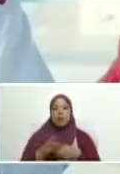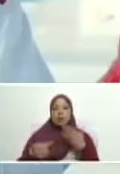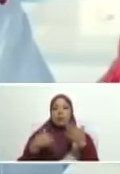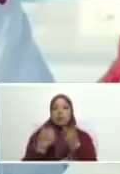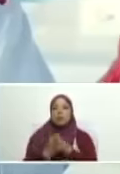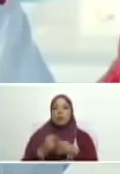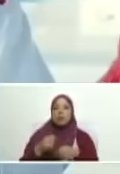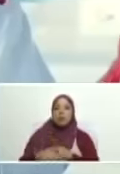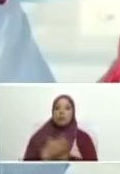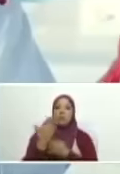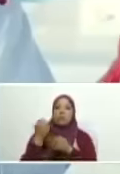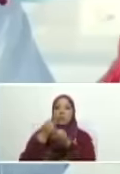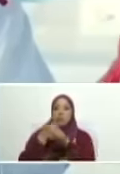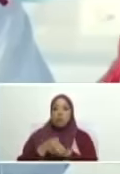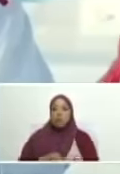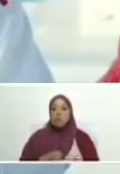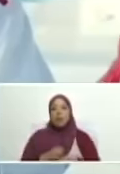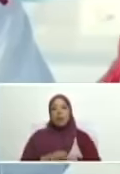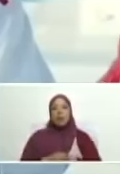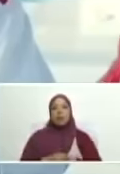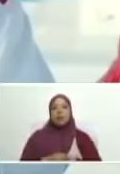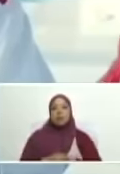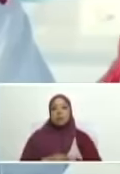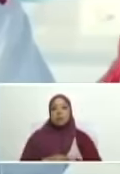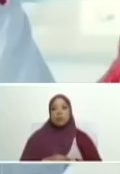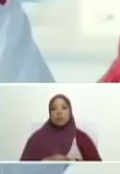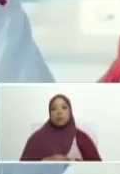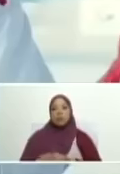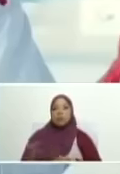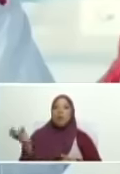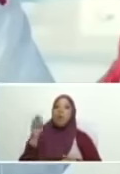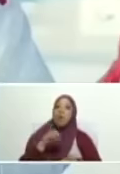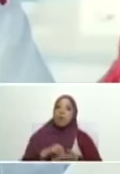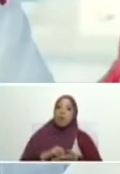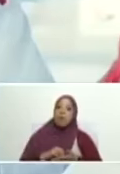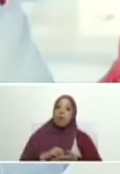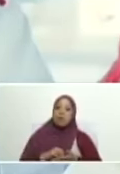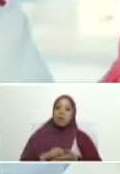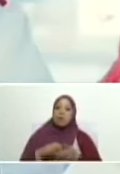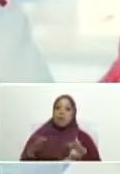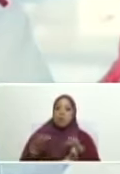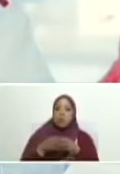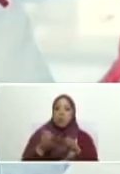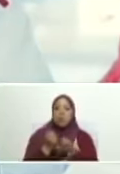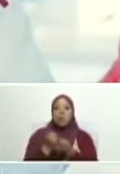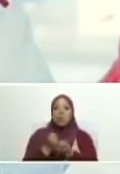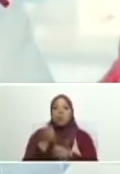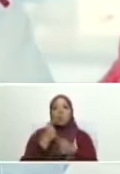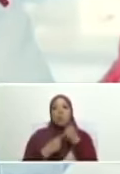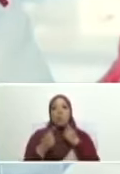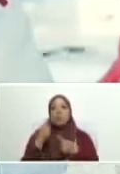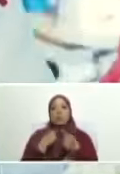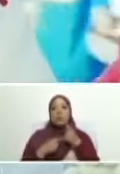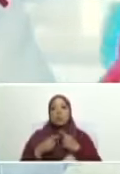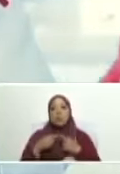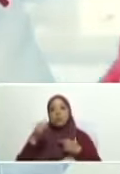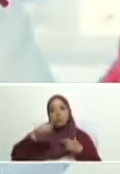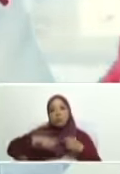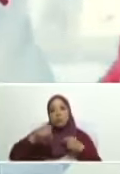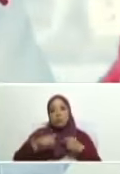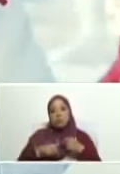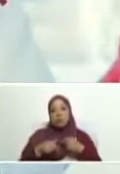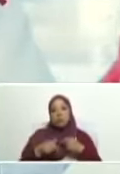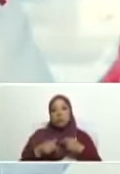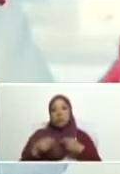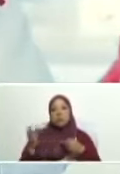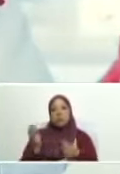el amanecer los espera La Guaira. Véngase seco y sobrio, que aquí